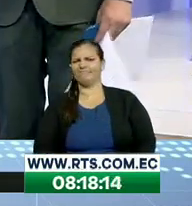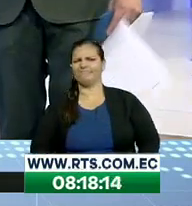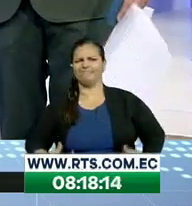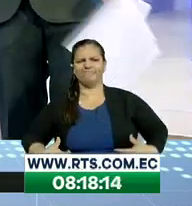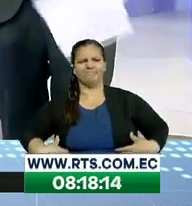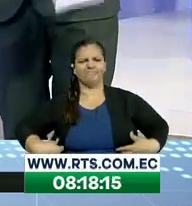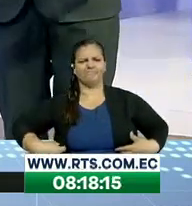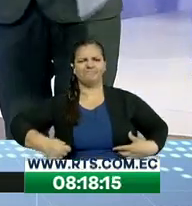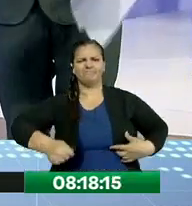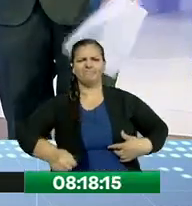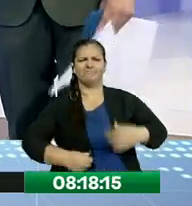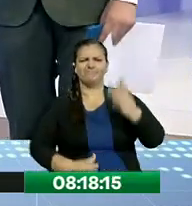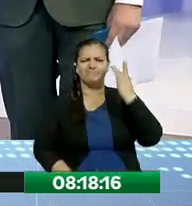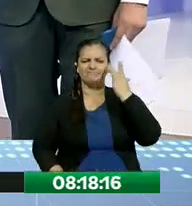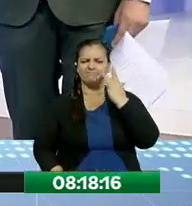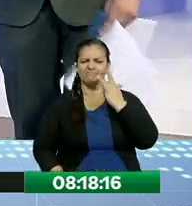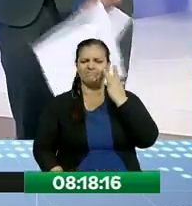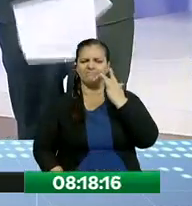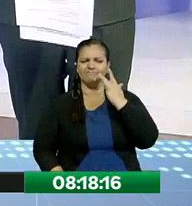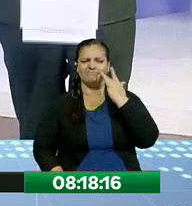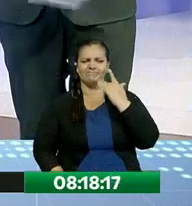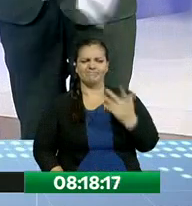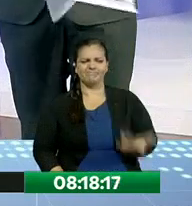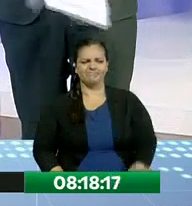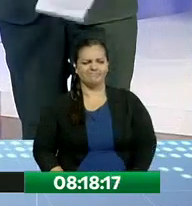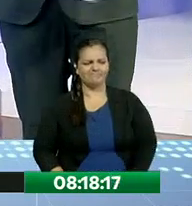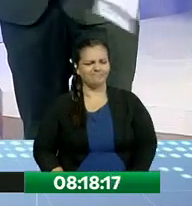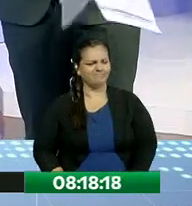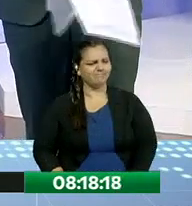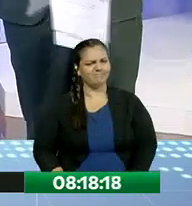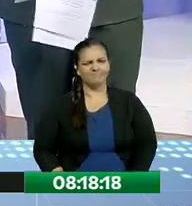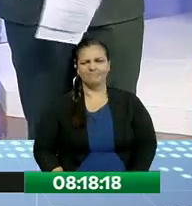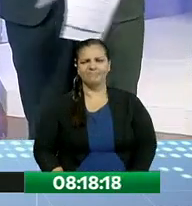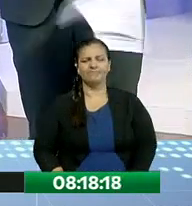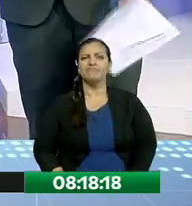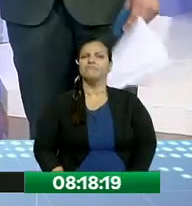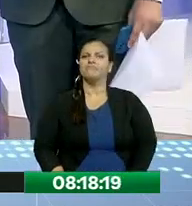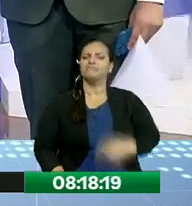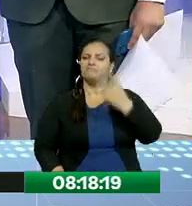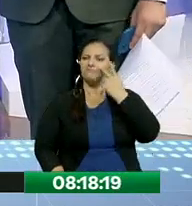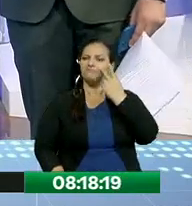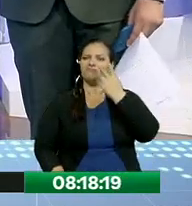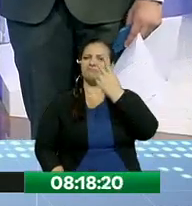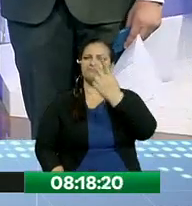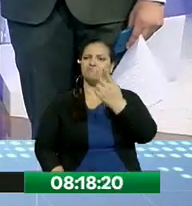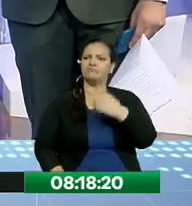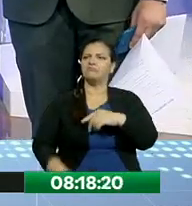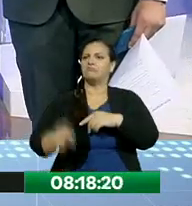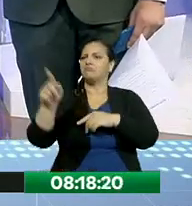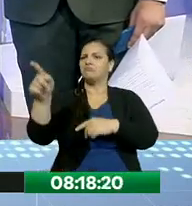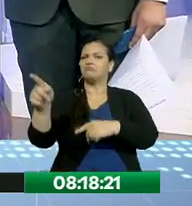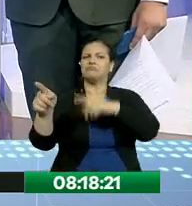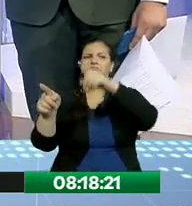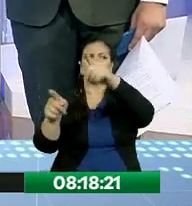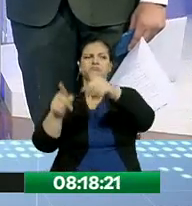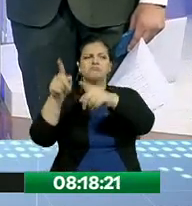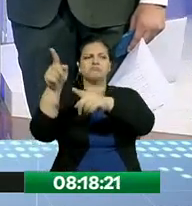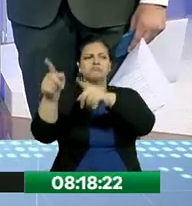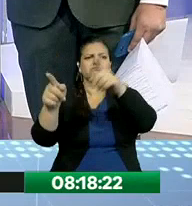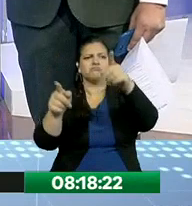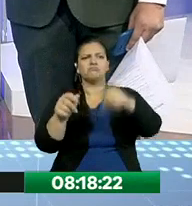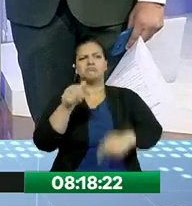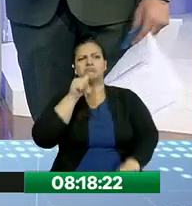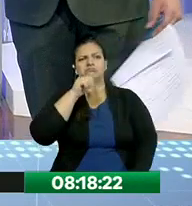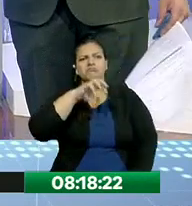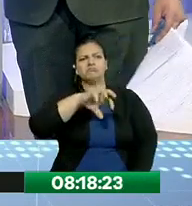que hay fuentes, cascadas y demás, donde se va, donde tienen prácticamente todo el agua, acá lamentablemente no llega. Parece el cuento del